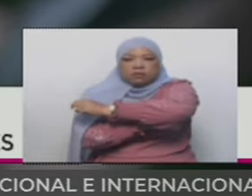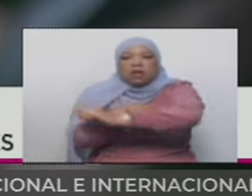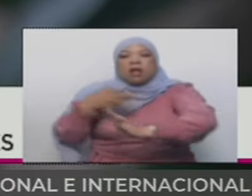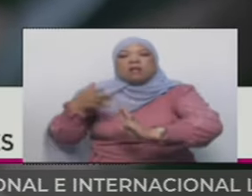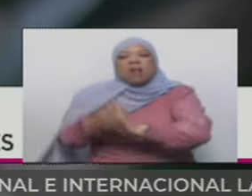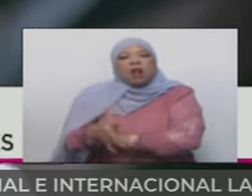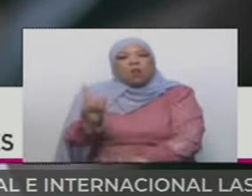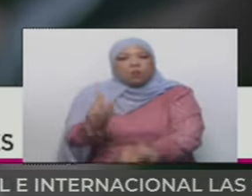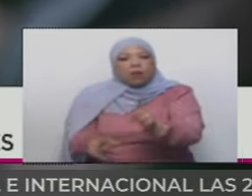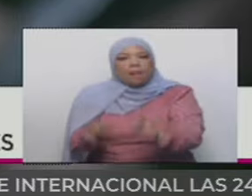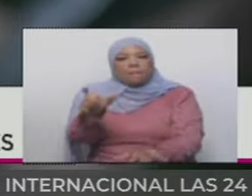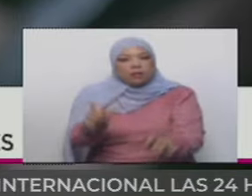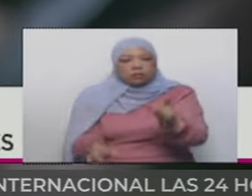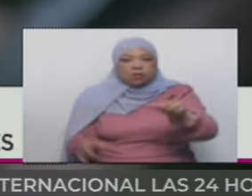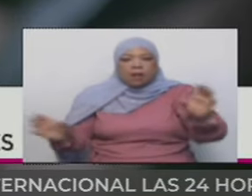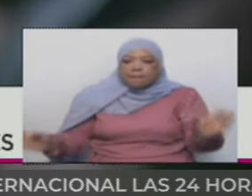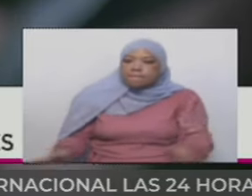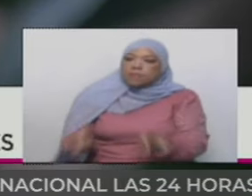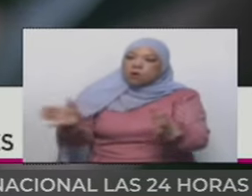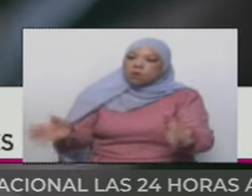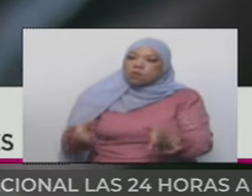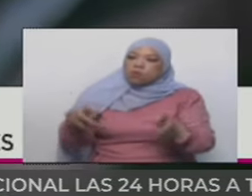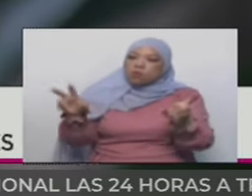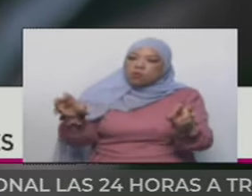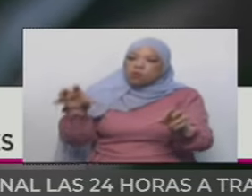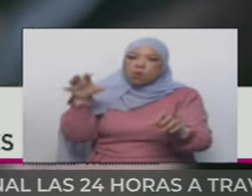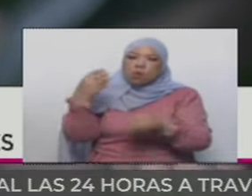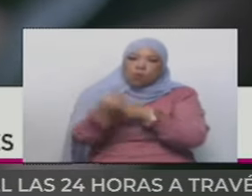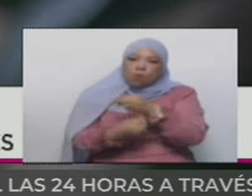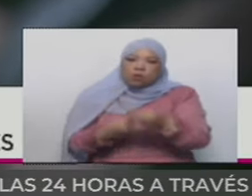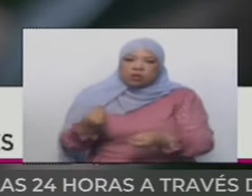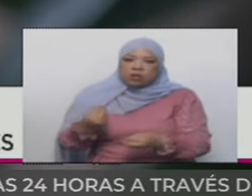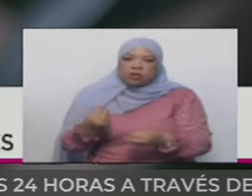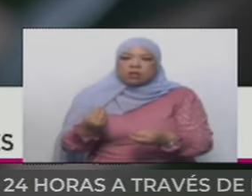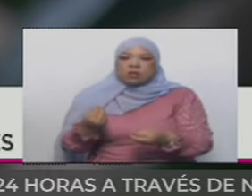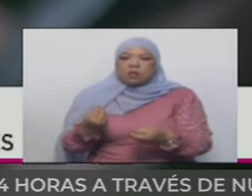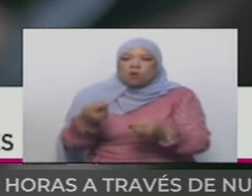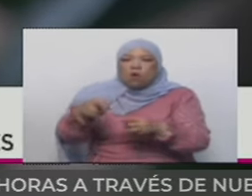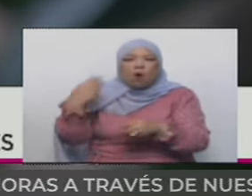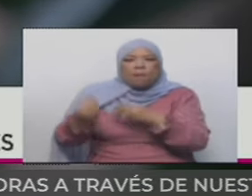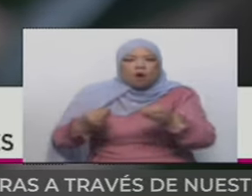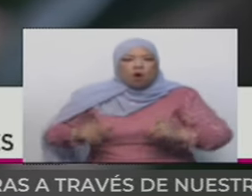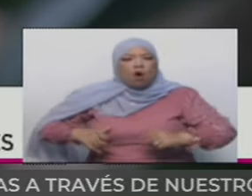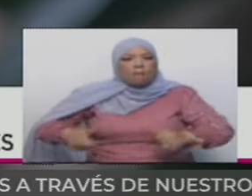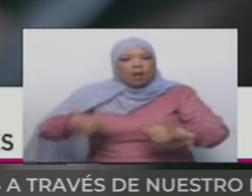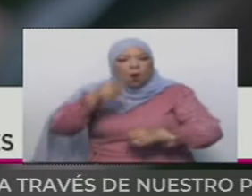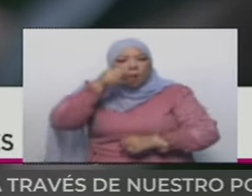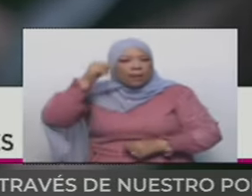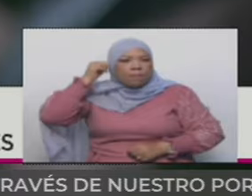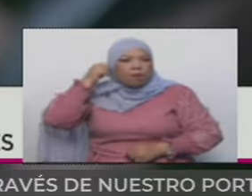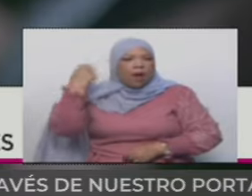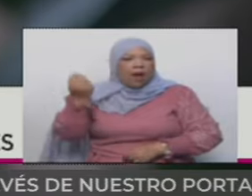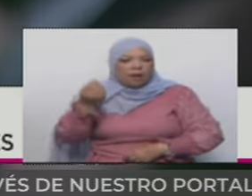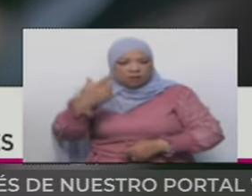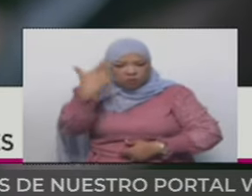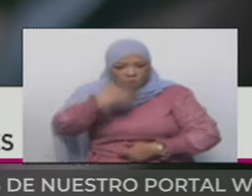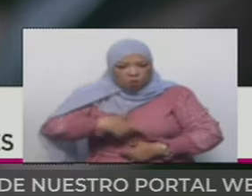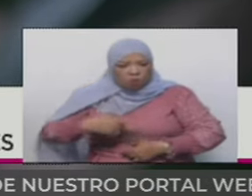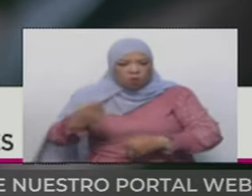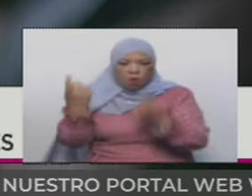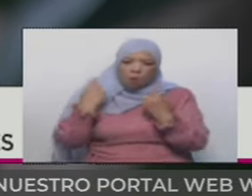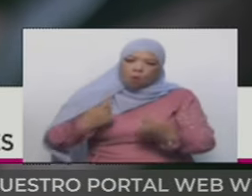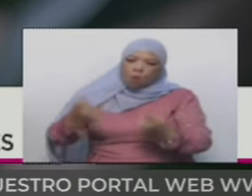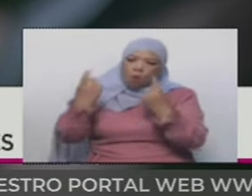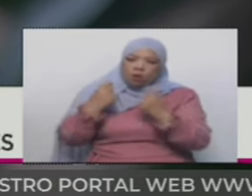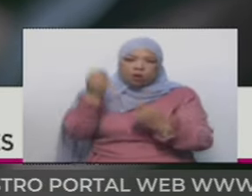gente dice, sí, vamos a impulsar un Estado nuevo, pero ¿cómo se construye ese hombre nuevo, esa mujer nueva? Pues desde la formación y